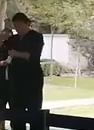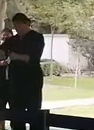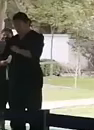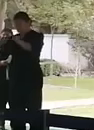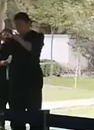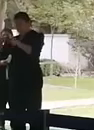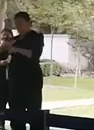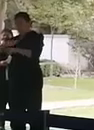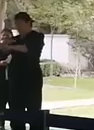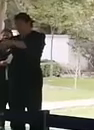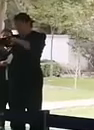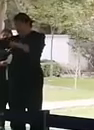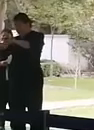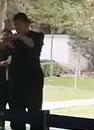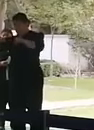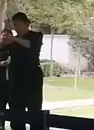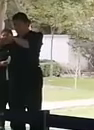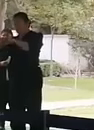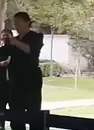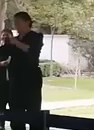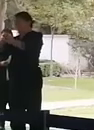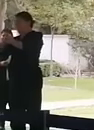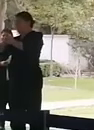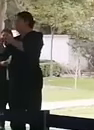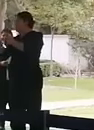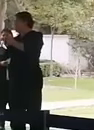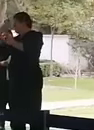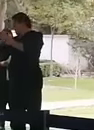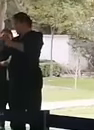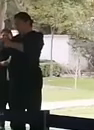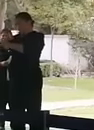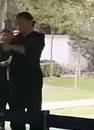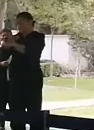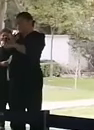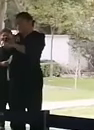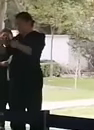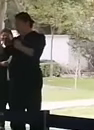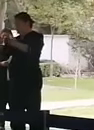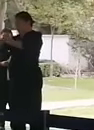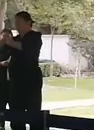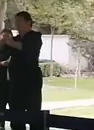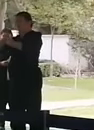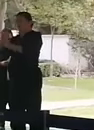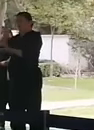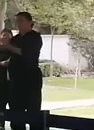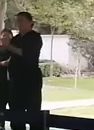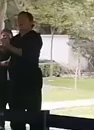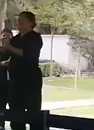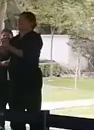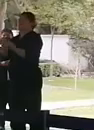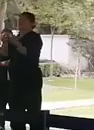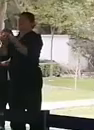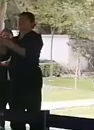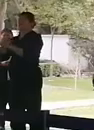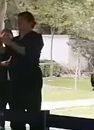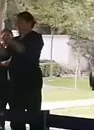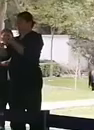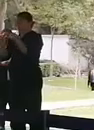el intercambio por la frontera de Estados Unidos y México, y en muchísimas cosas. Y coincidimos,